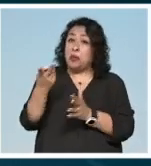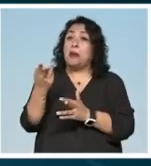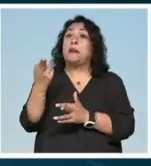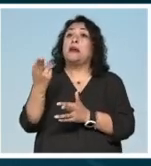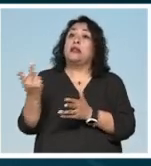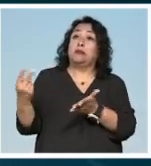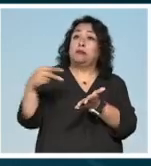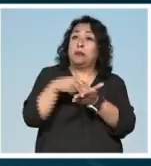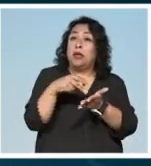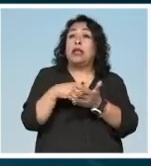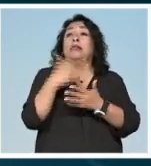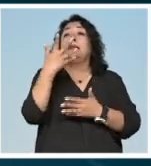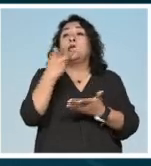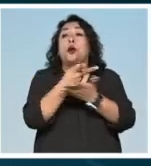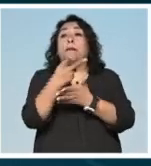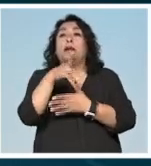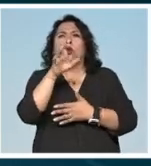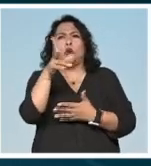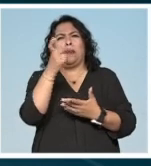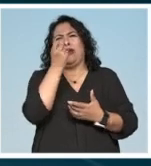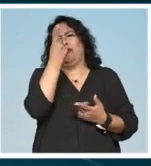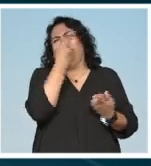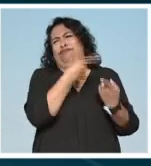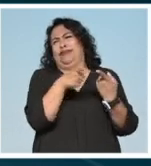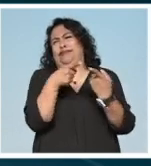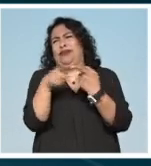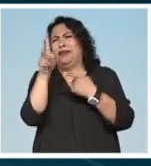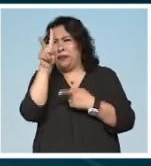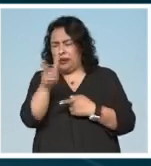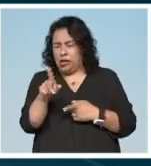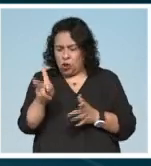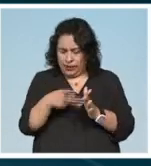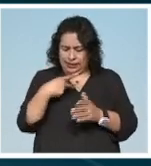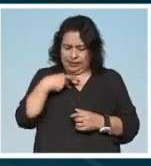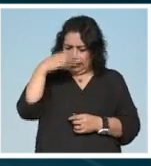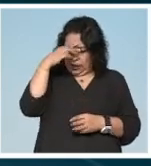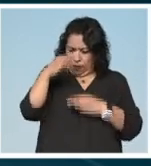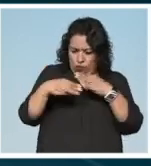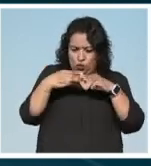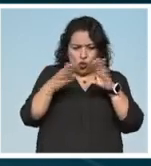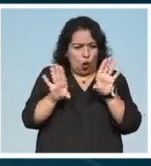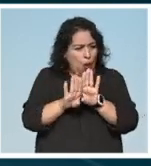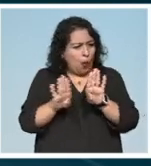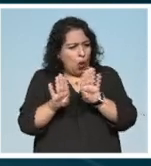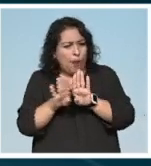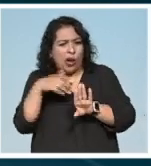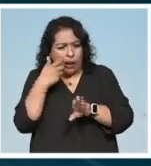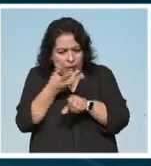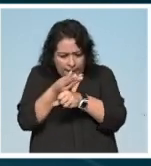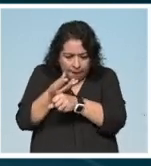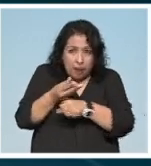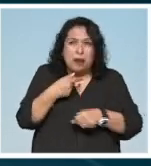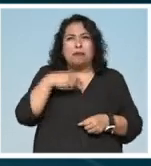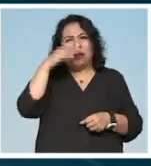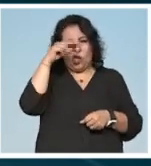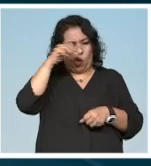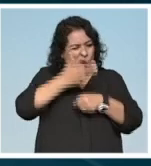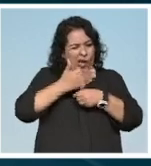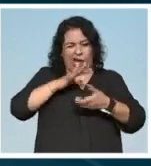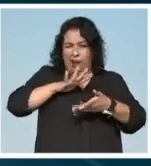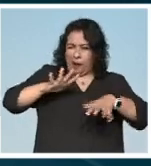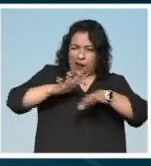5 premios Nobel, muchísimos autores, fue un gran momento para repensar el mundo. También yo creo que estamos en pleno cambio